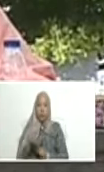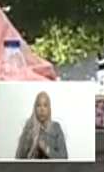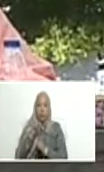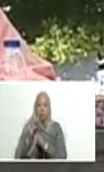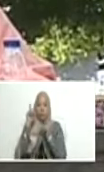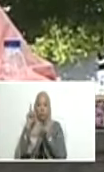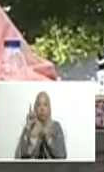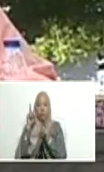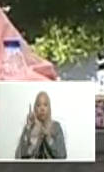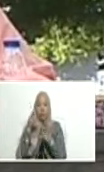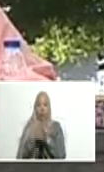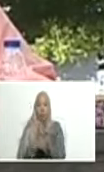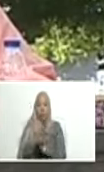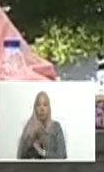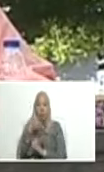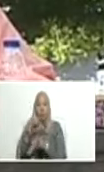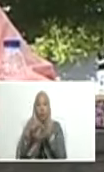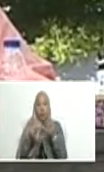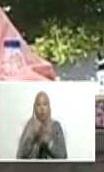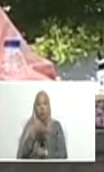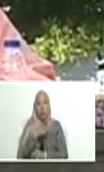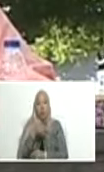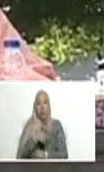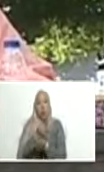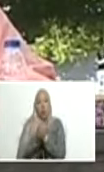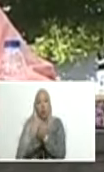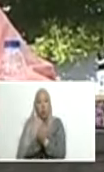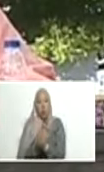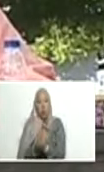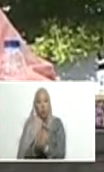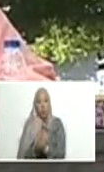Impresionante el fervor, la pasión, el amor.